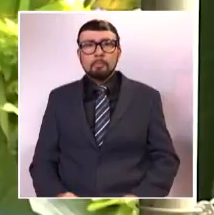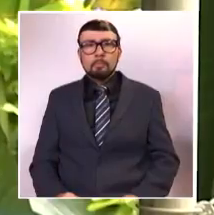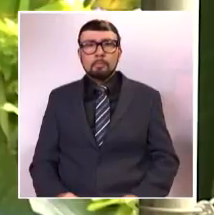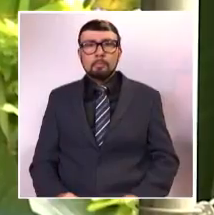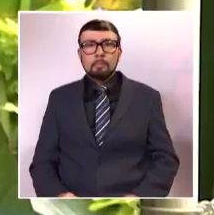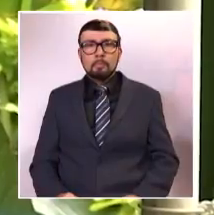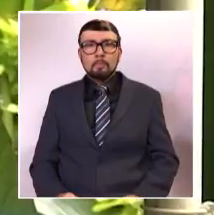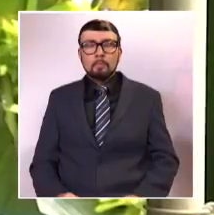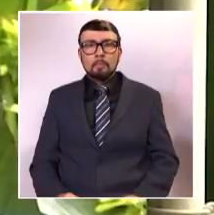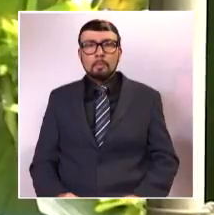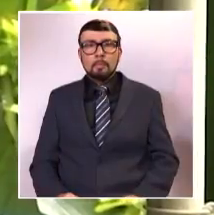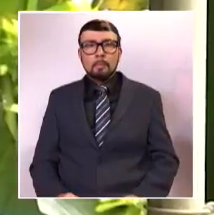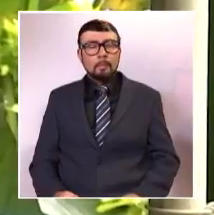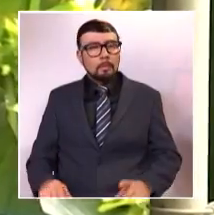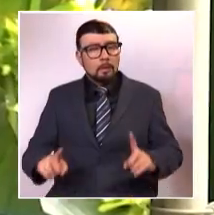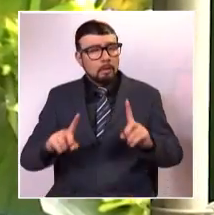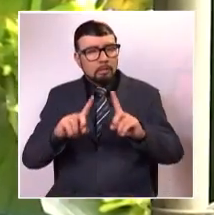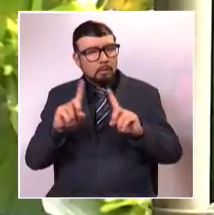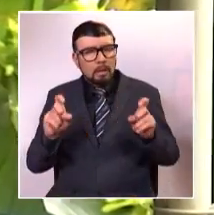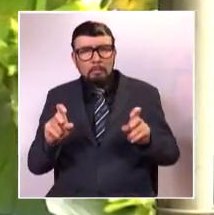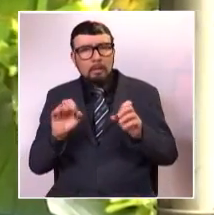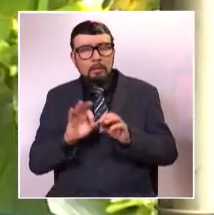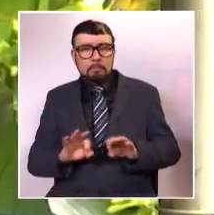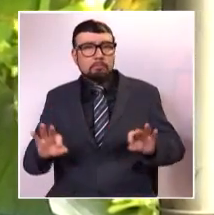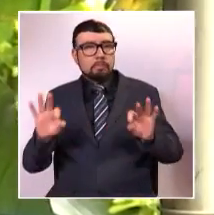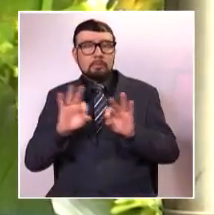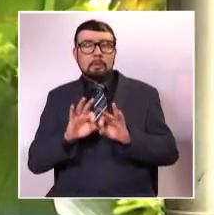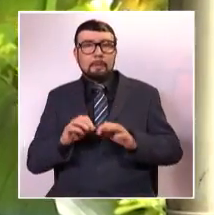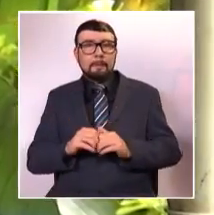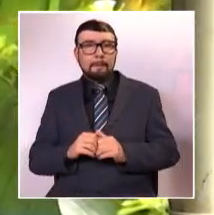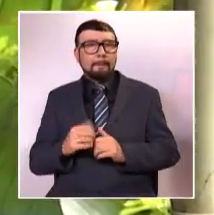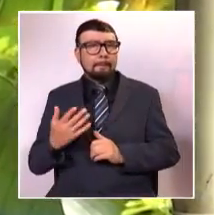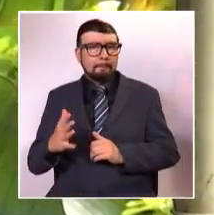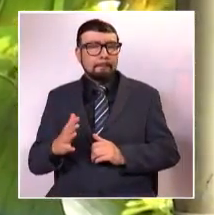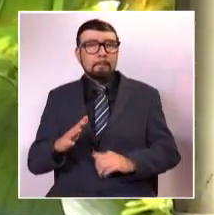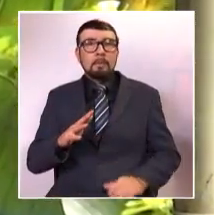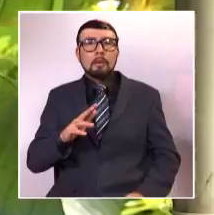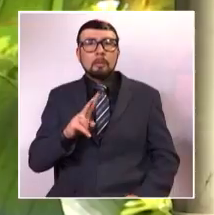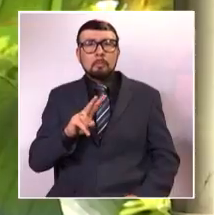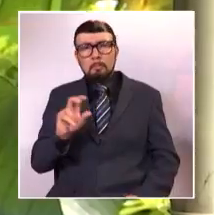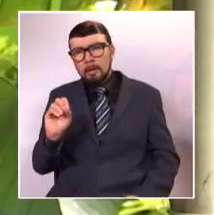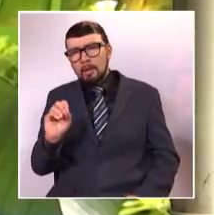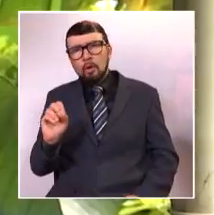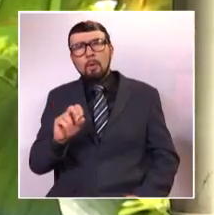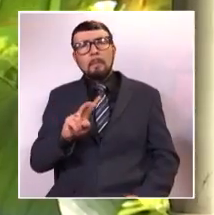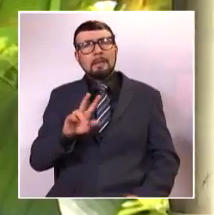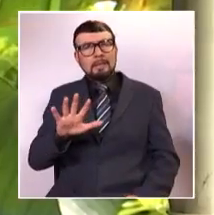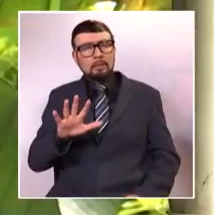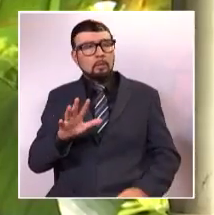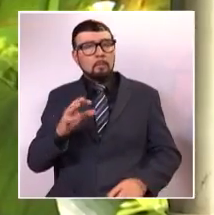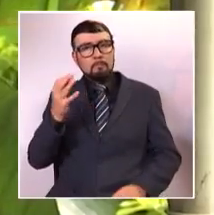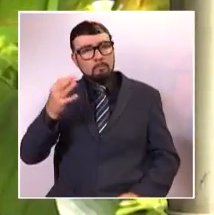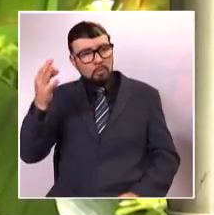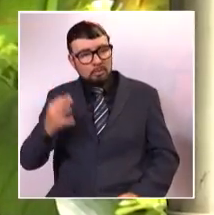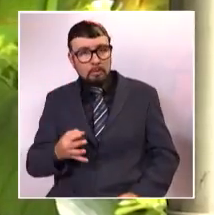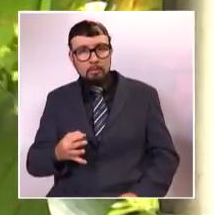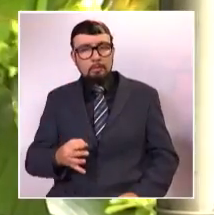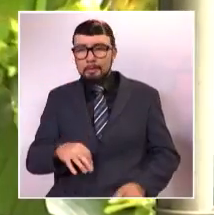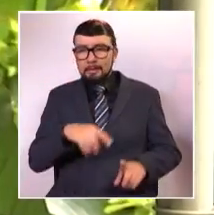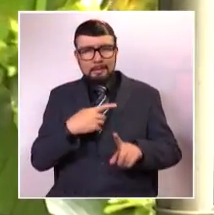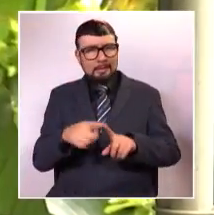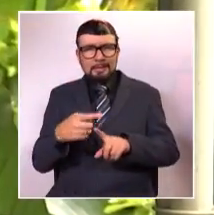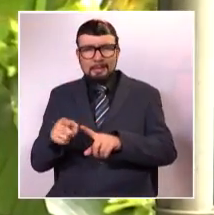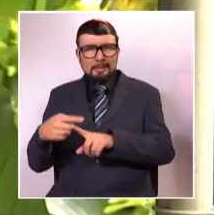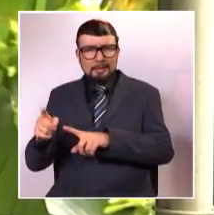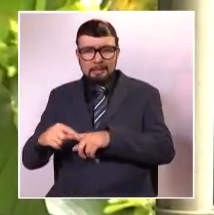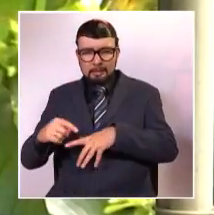Sí, ese es un tema muy importante porque aproximadamente un 20 a un 25% de todos los tumores